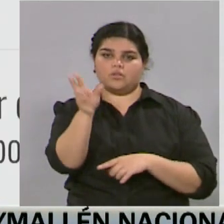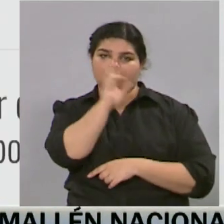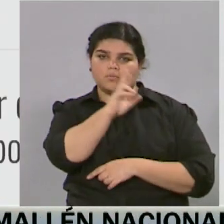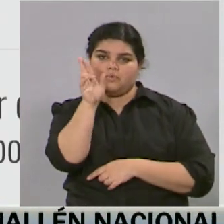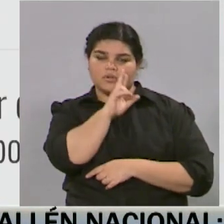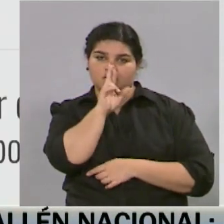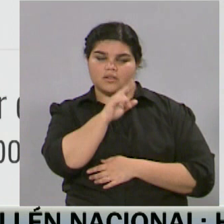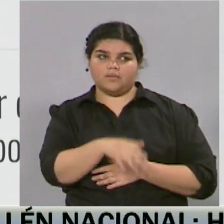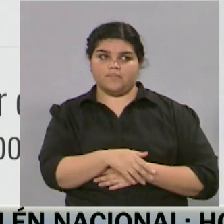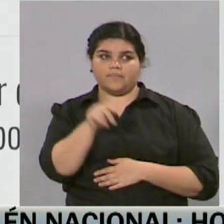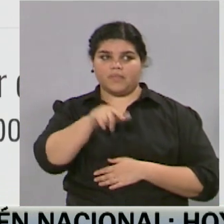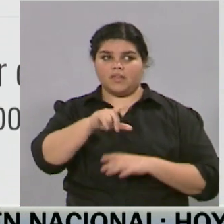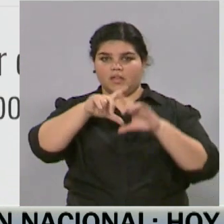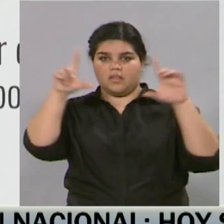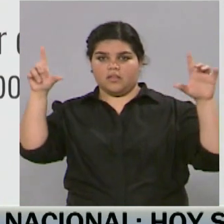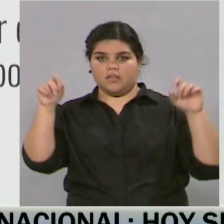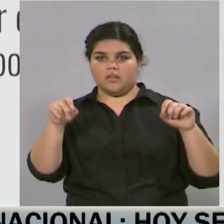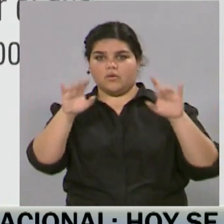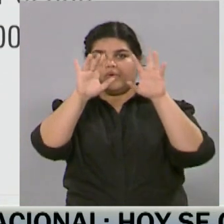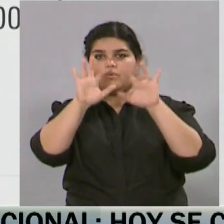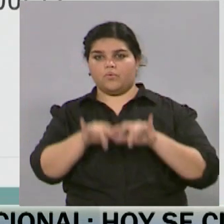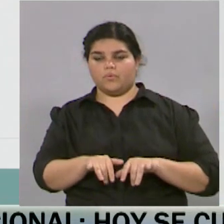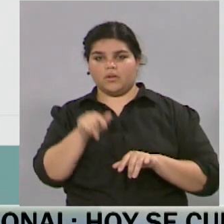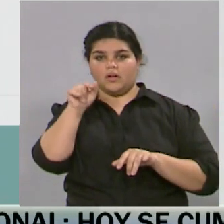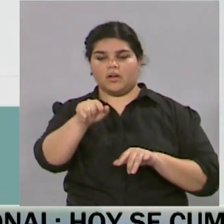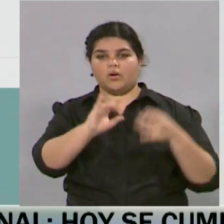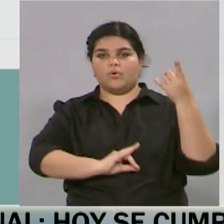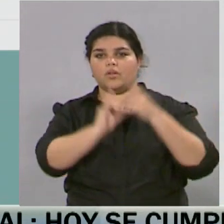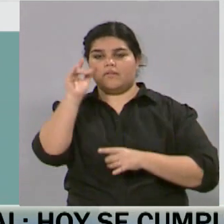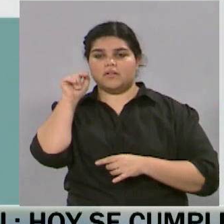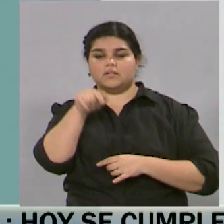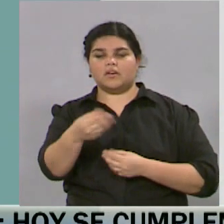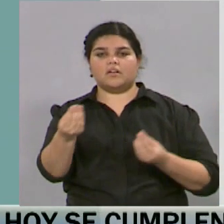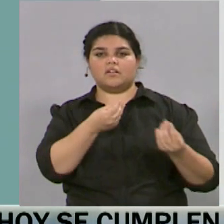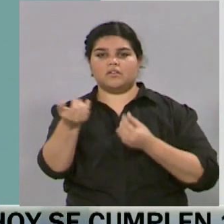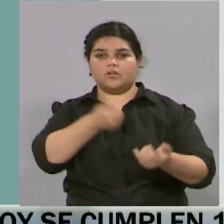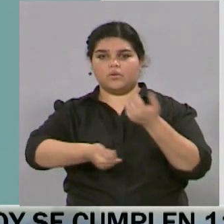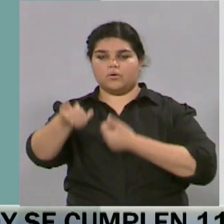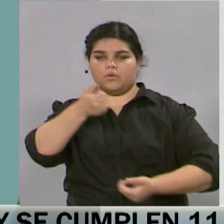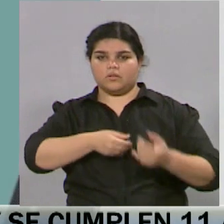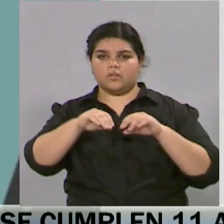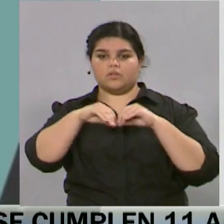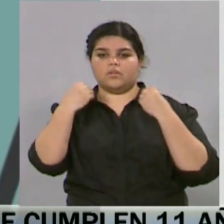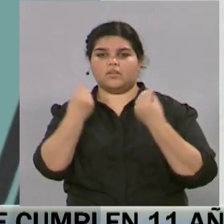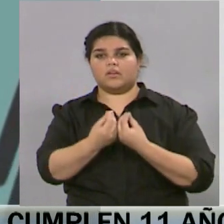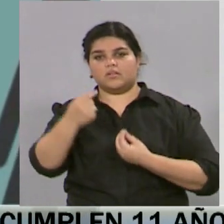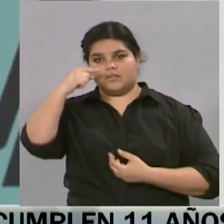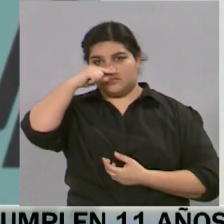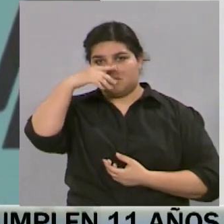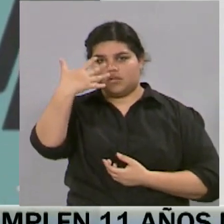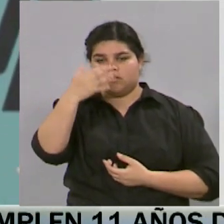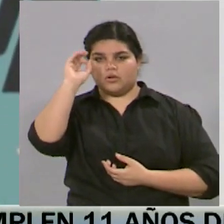a ver allí un interactivo que tenemos en el portal de Universidad, en el que nos dice que el 75% de los